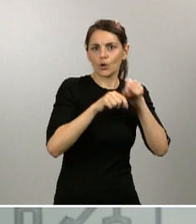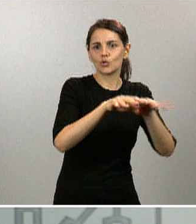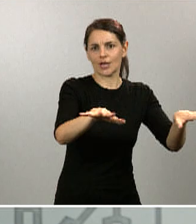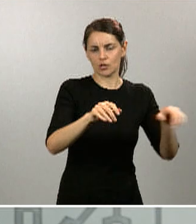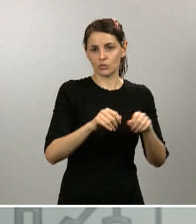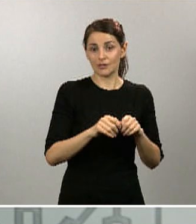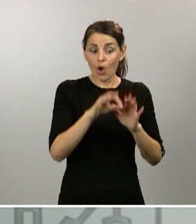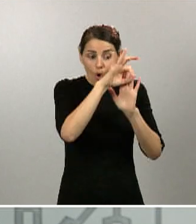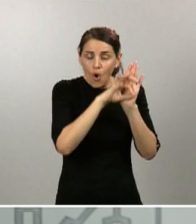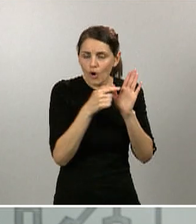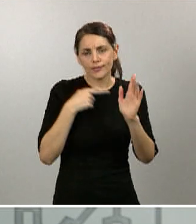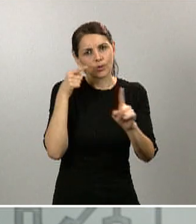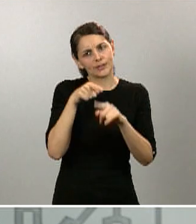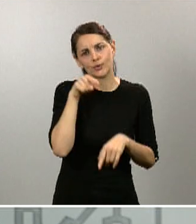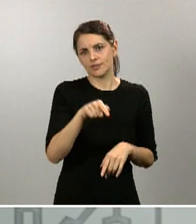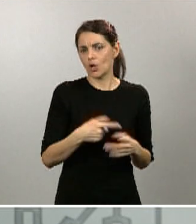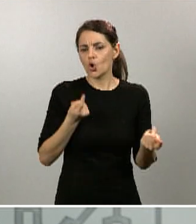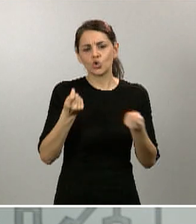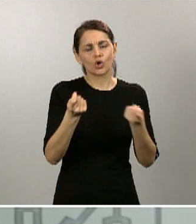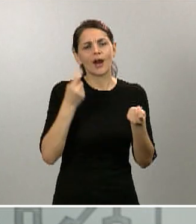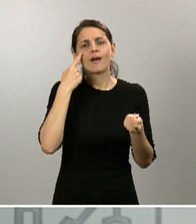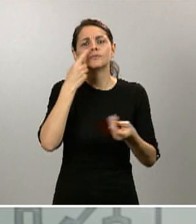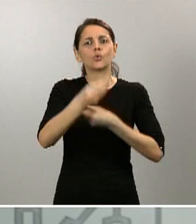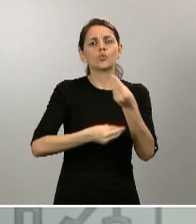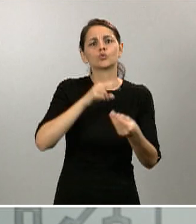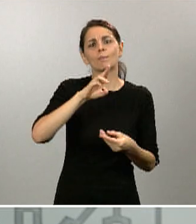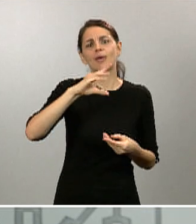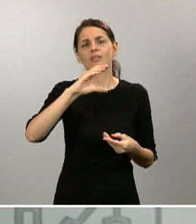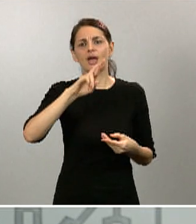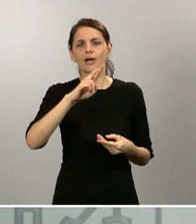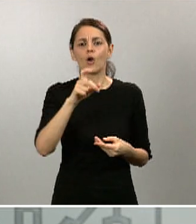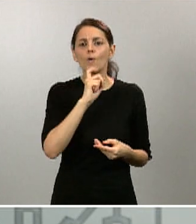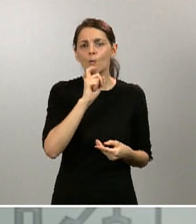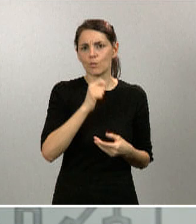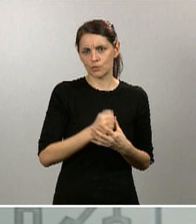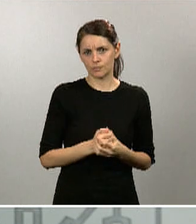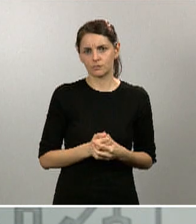todo el uso de las PCRs para que sea lo más eficientemente posible a nivel de toda la ciudadanía.